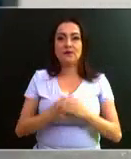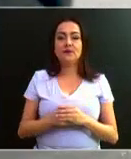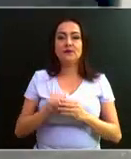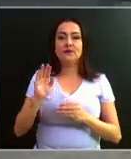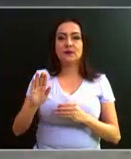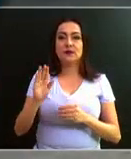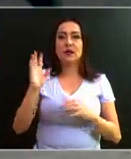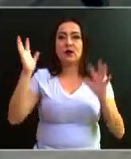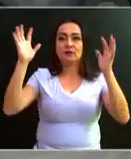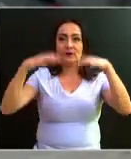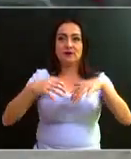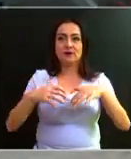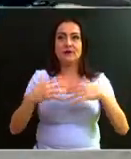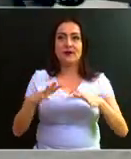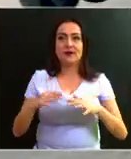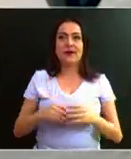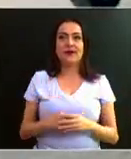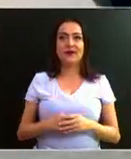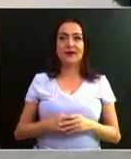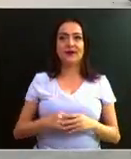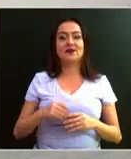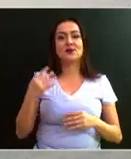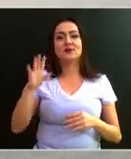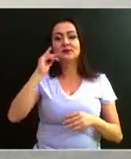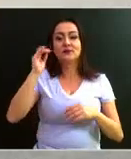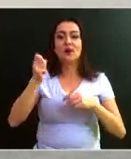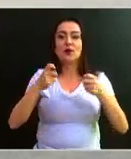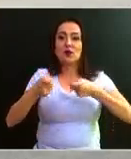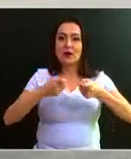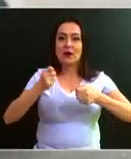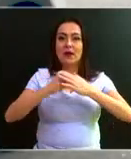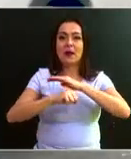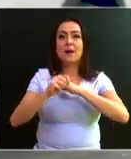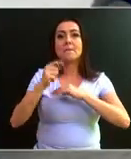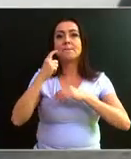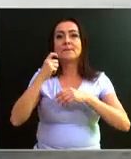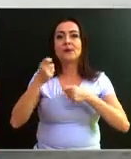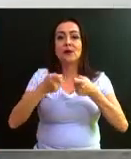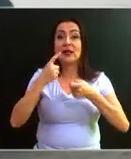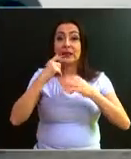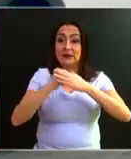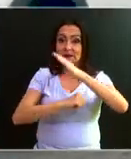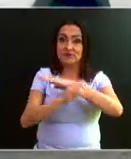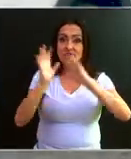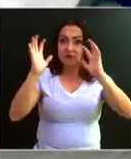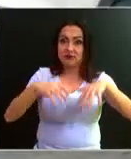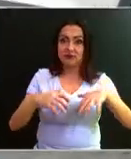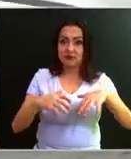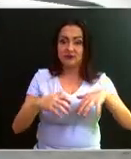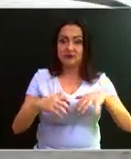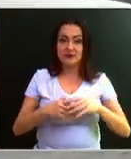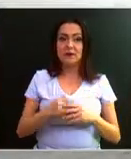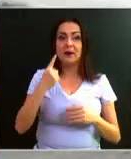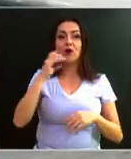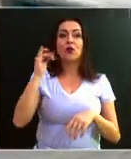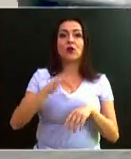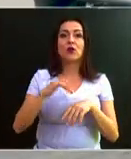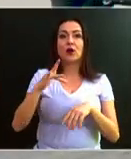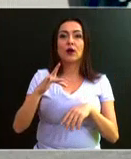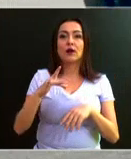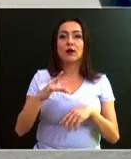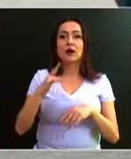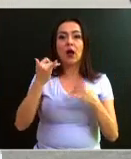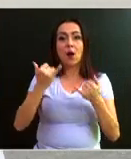que demoler de una manera muy controlada el puente que falló. Esto de manera controlada para no tocar la parte que